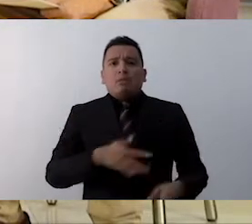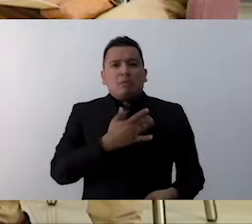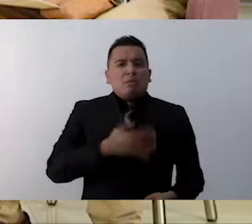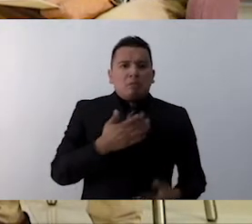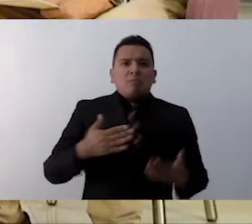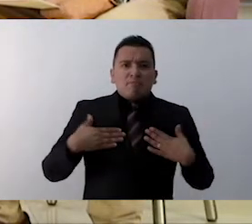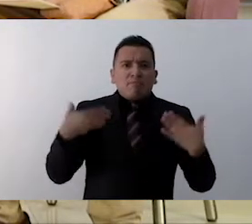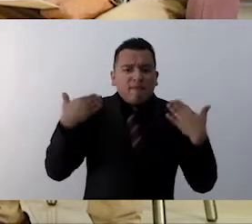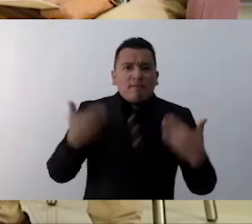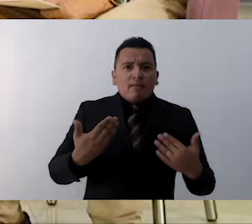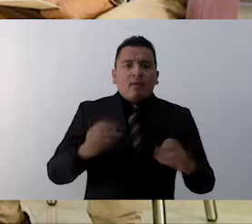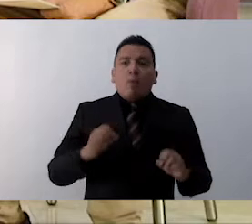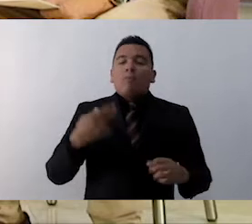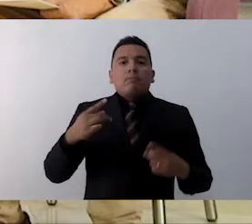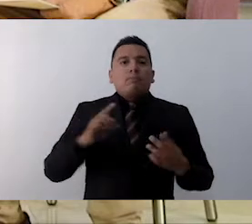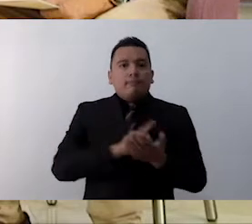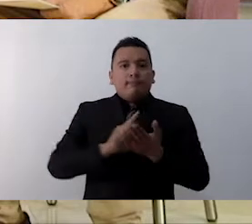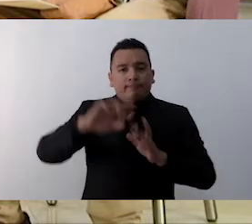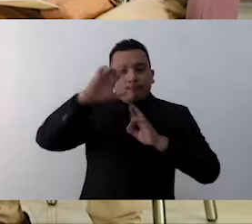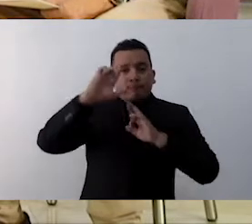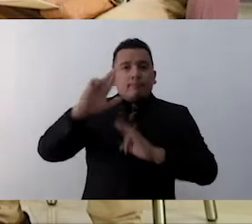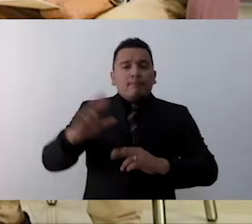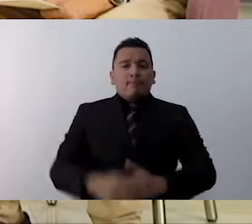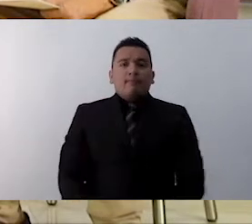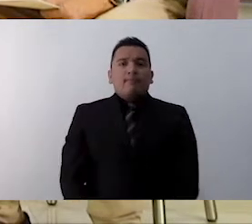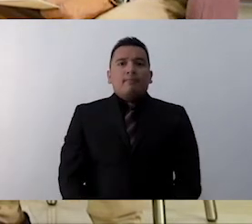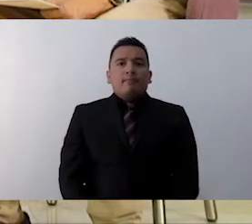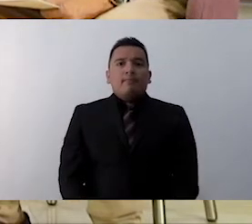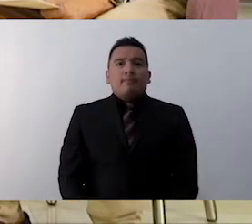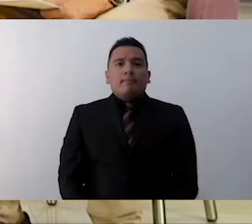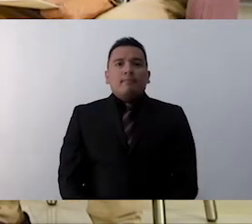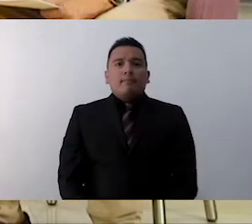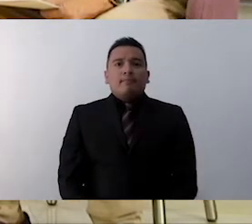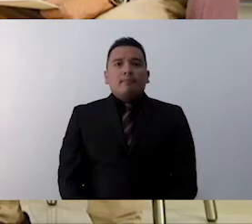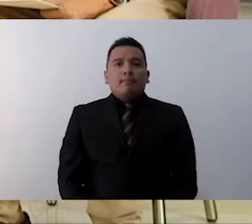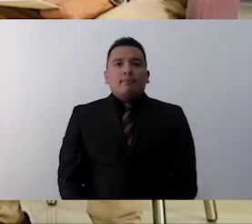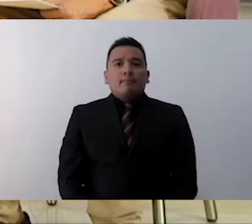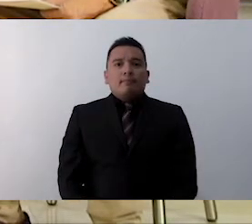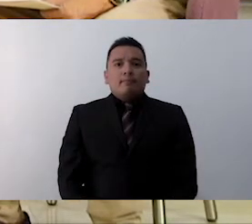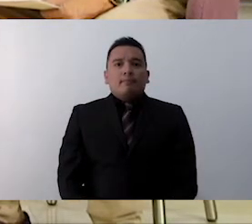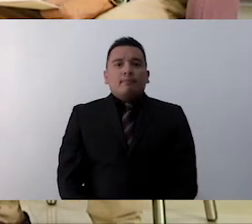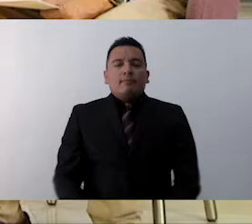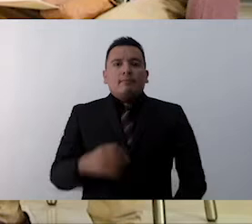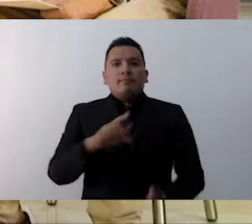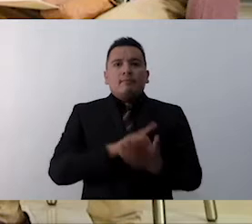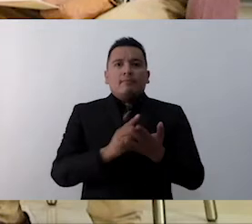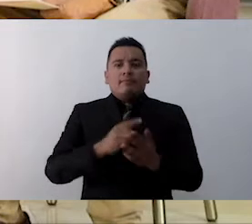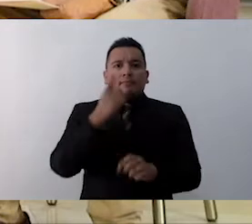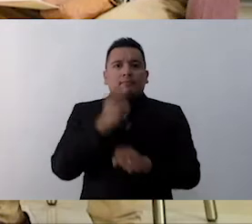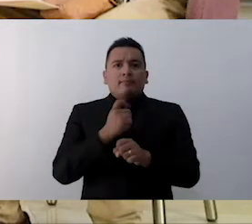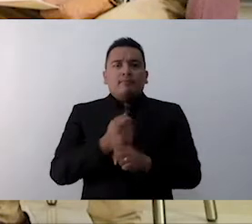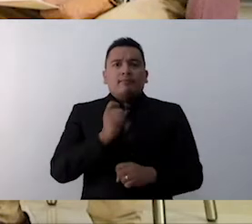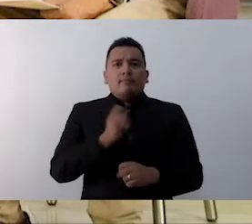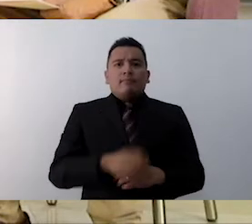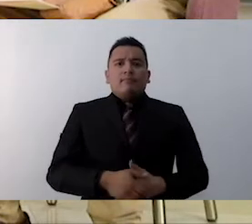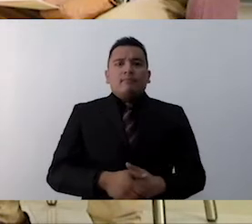del empoderamiento y la protección de los derechos esenciales de las personas. Y un primer derecho